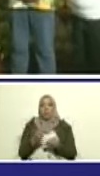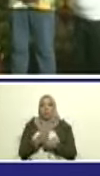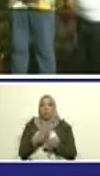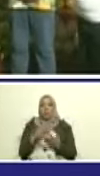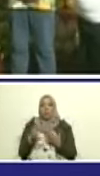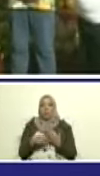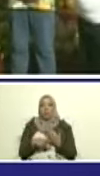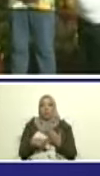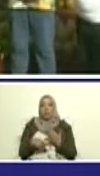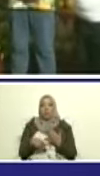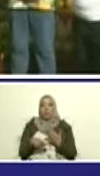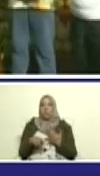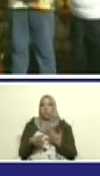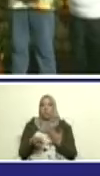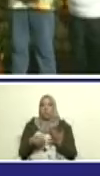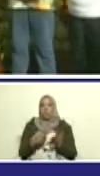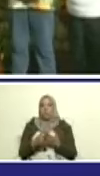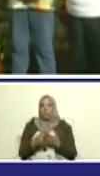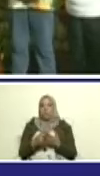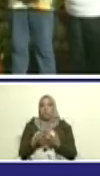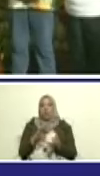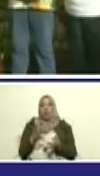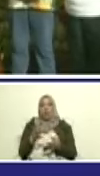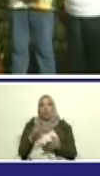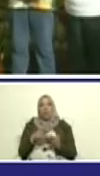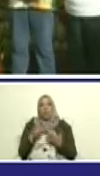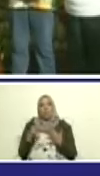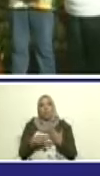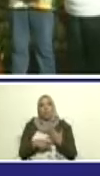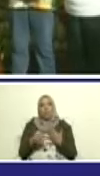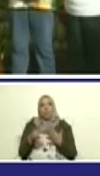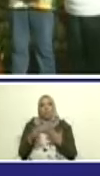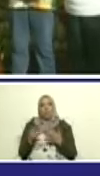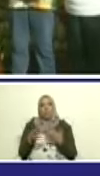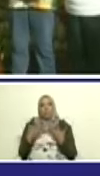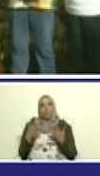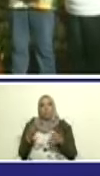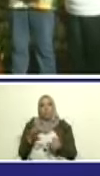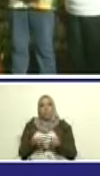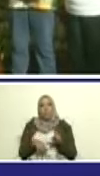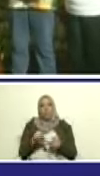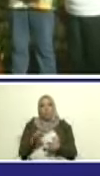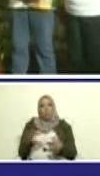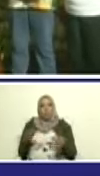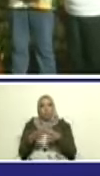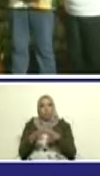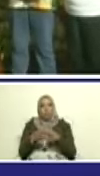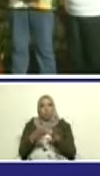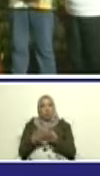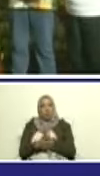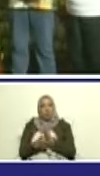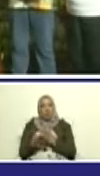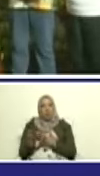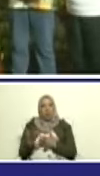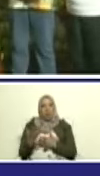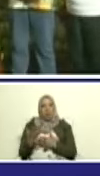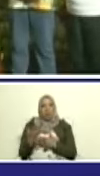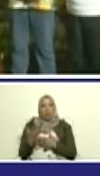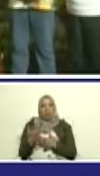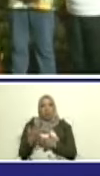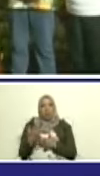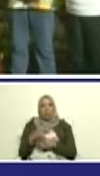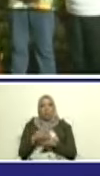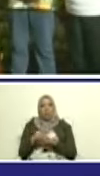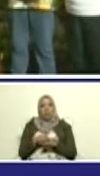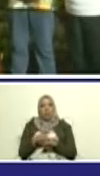plan Trabuco Club, el kick del Trabuco. Yo quisiera que nuestra